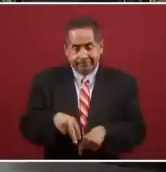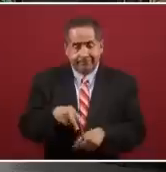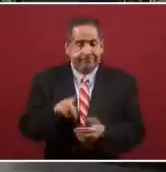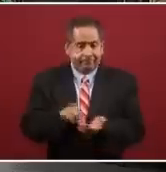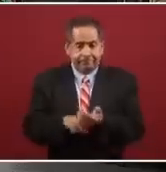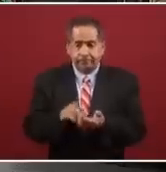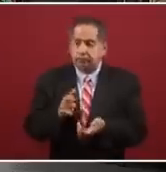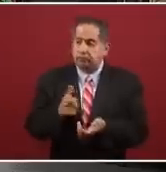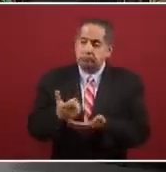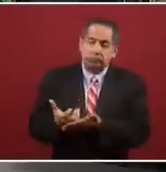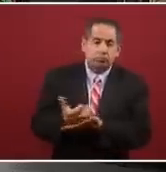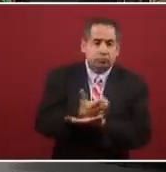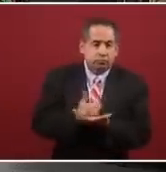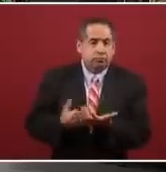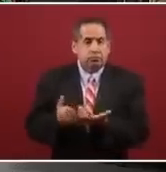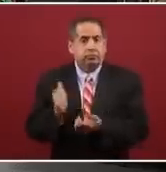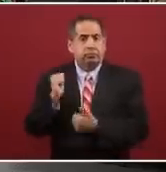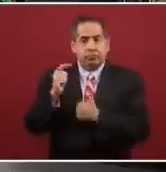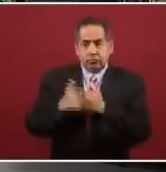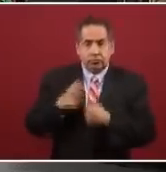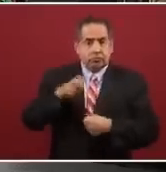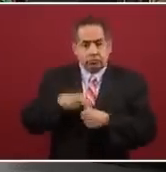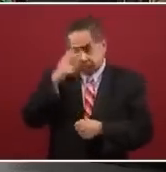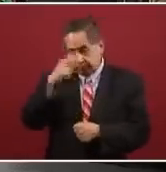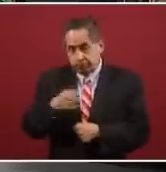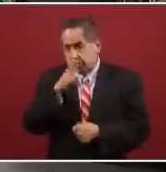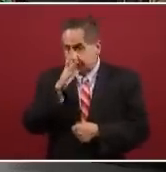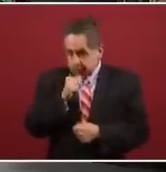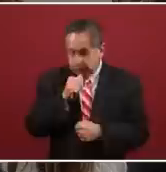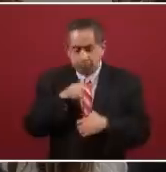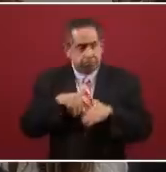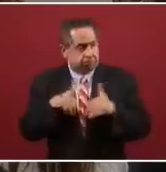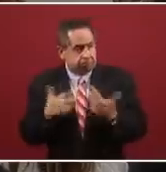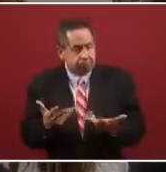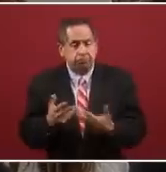actividades remunerados en México. Entonces,